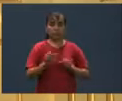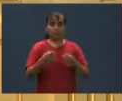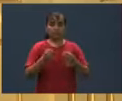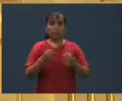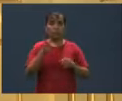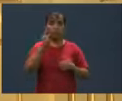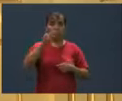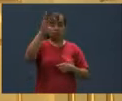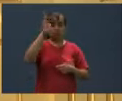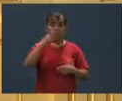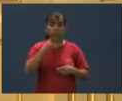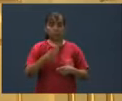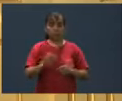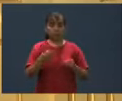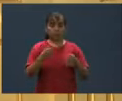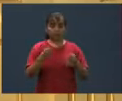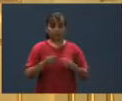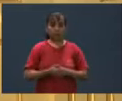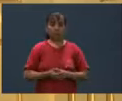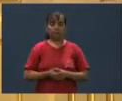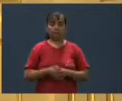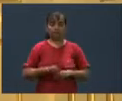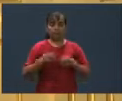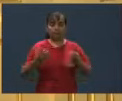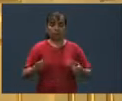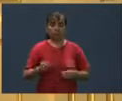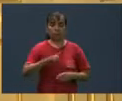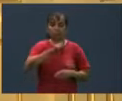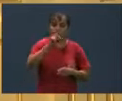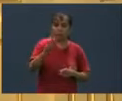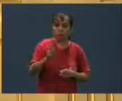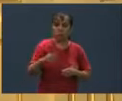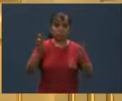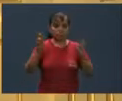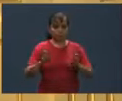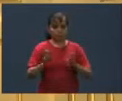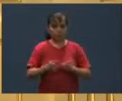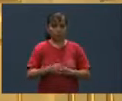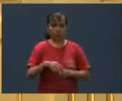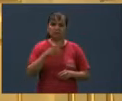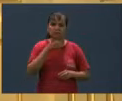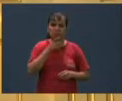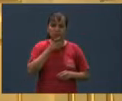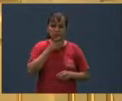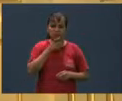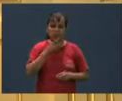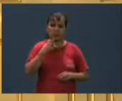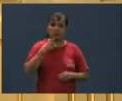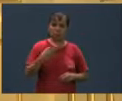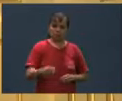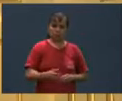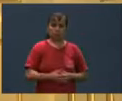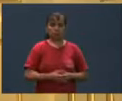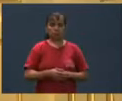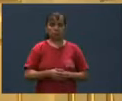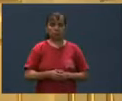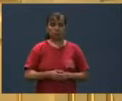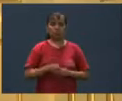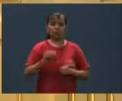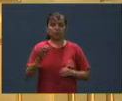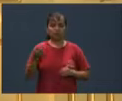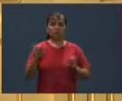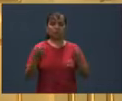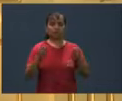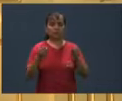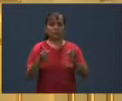hice lo que el Señor me había mandado. Entonces me preguntó la gente: ¿Quieres explicarnos lo que estás